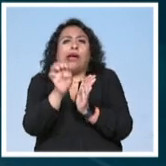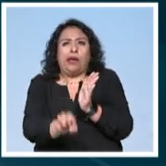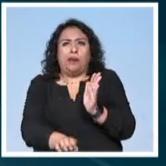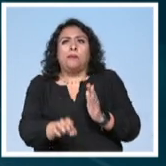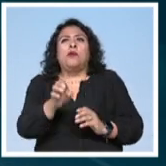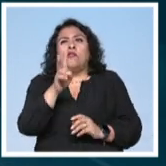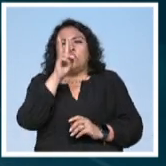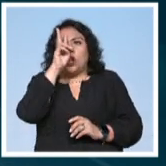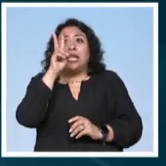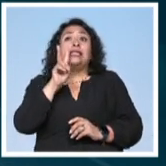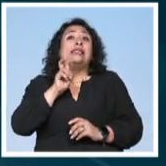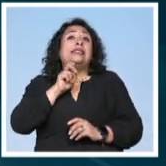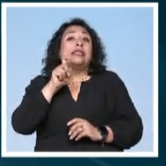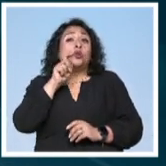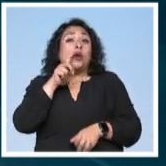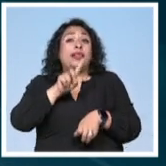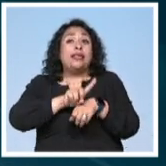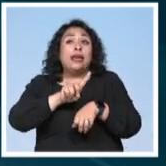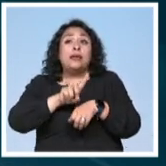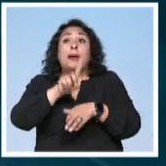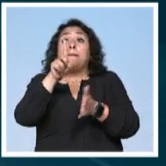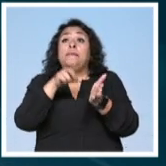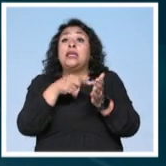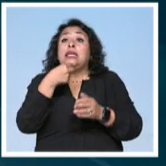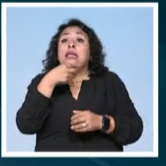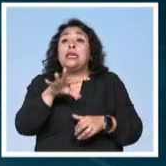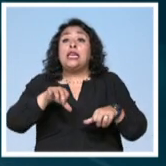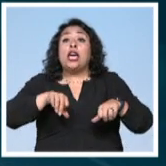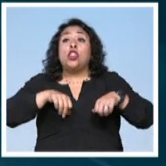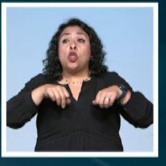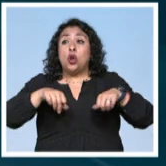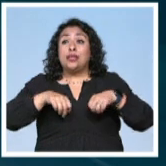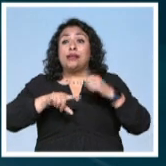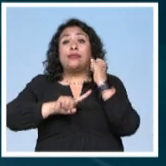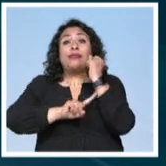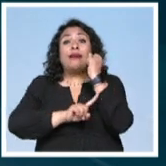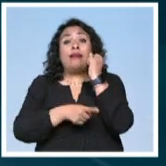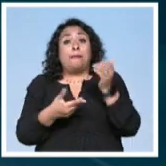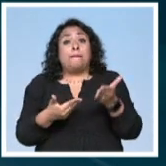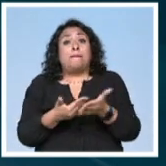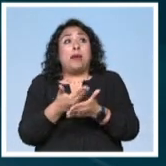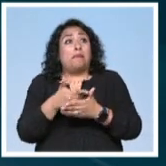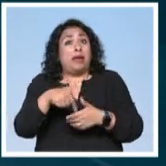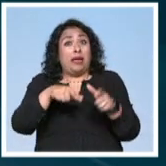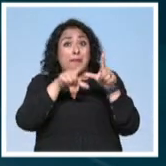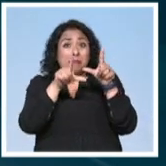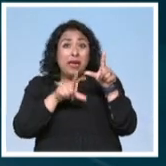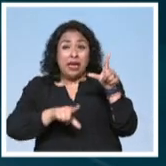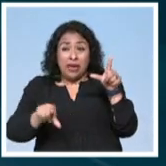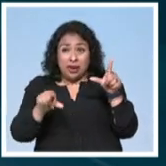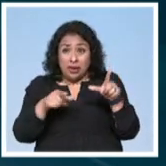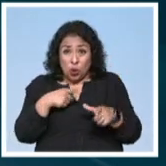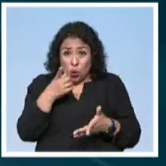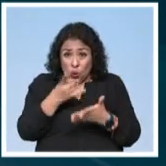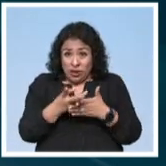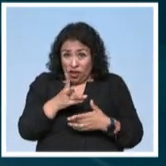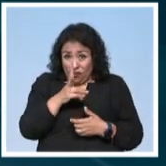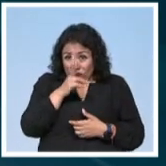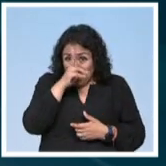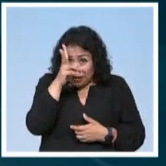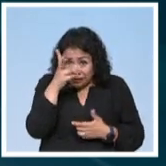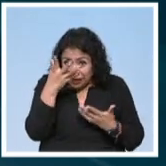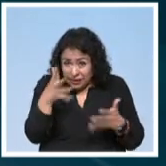violencia sexual, cada día son 1.000 niñas y adolescentes que dan a luz en nuestro país. Pero no solo es la violencia,